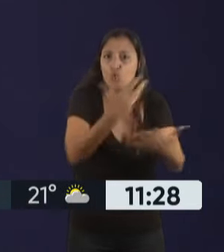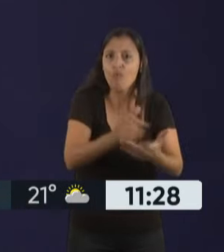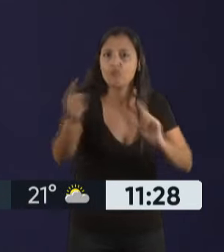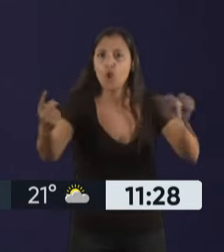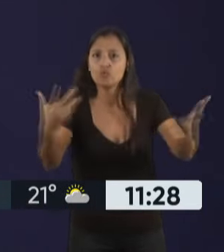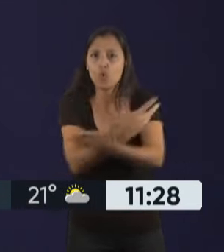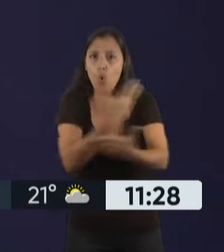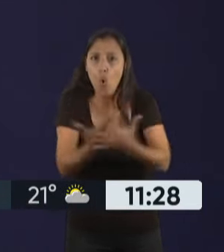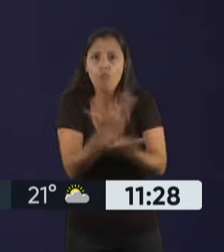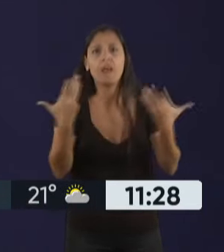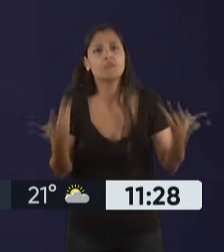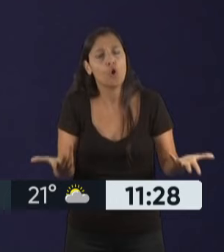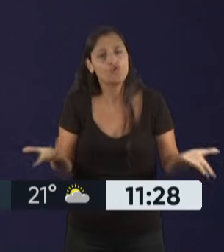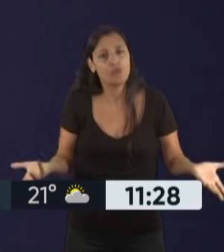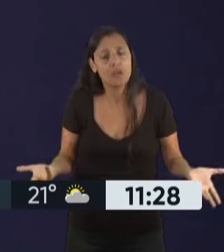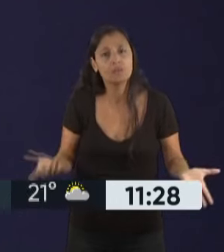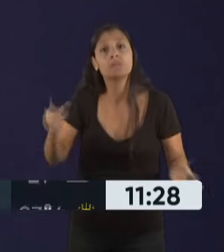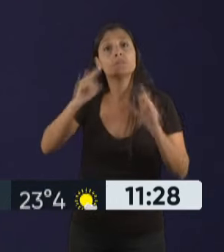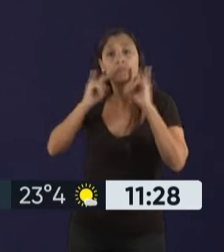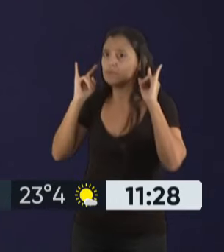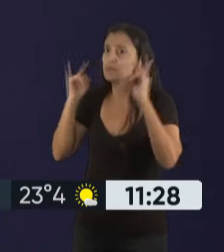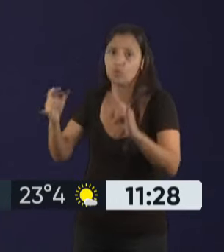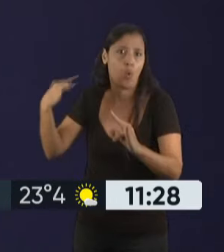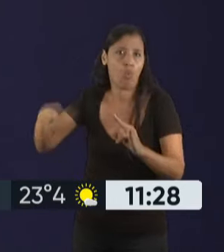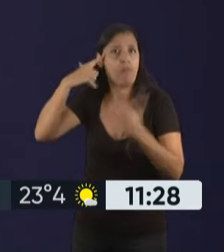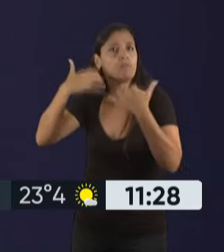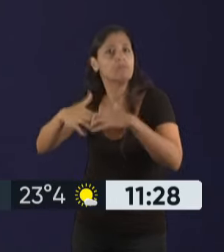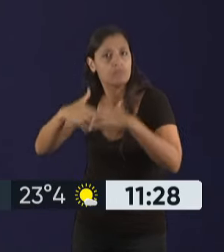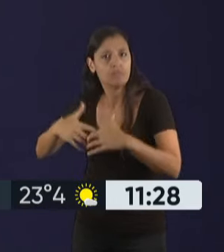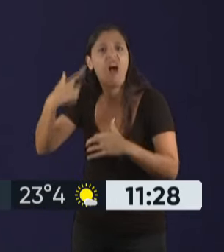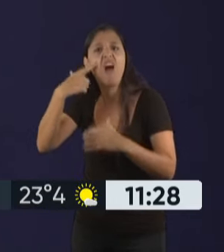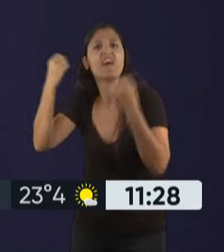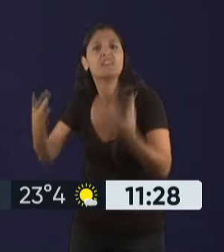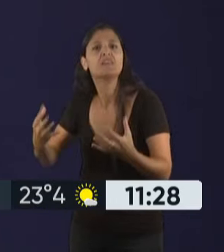desolación Así que la autocrítica en tal caso hay que